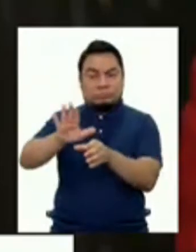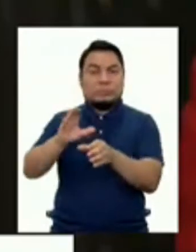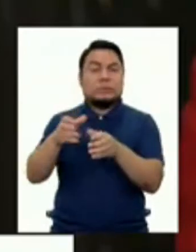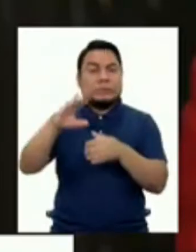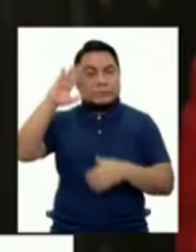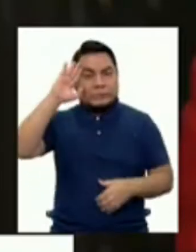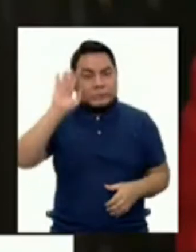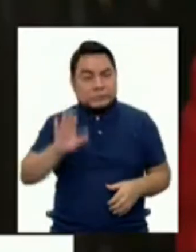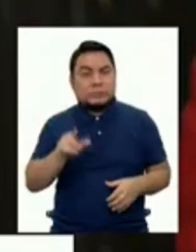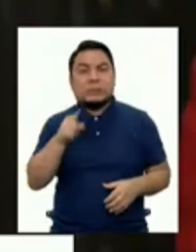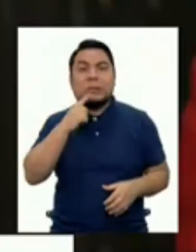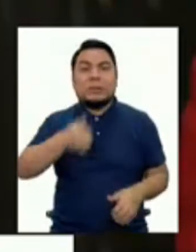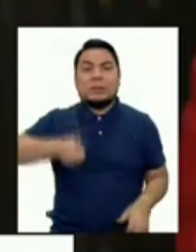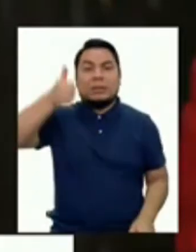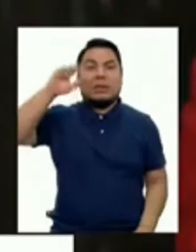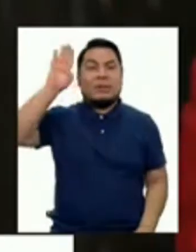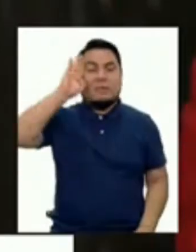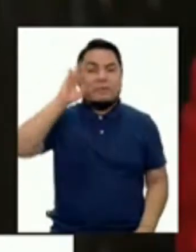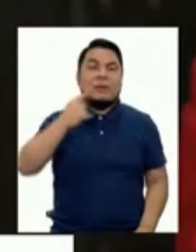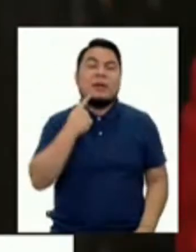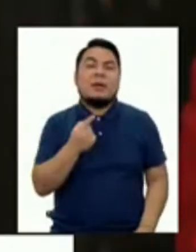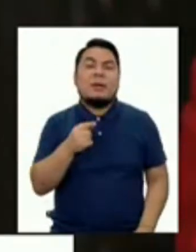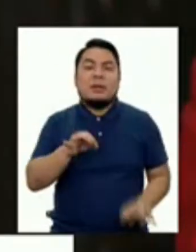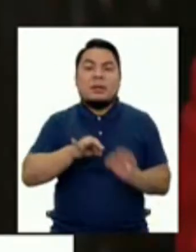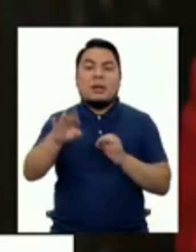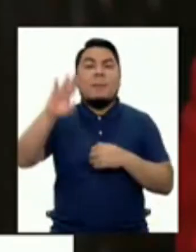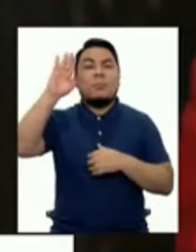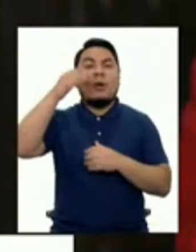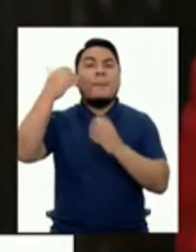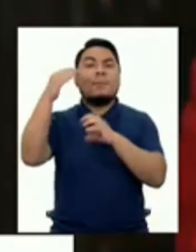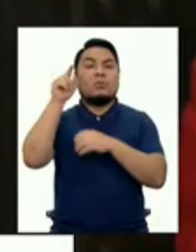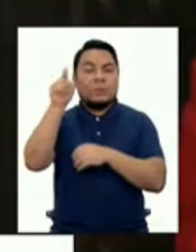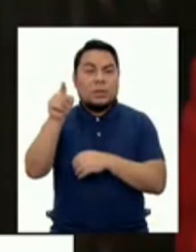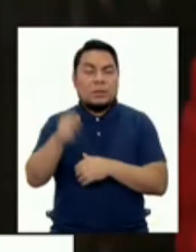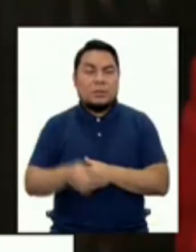este caso el general jefe de la macrorregión policial de Piura,